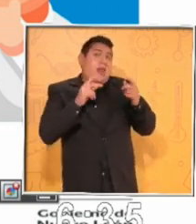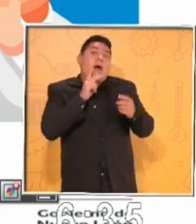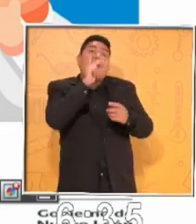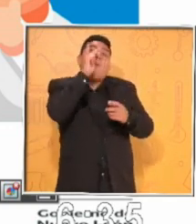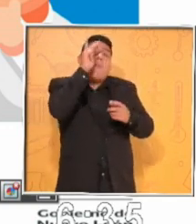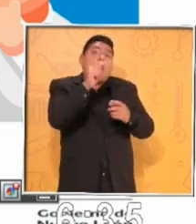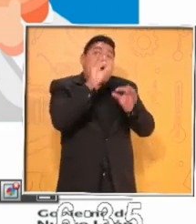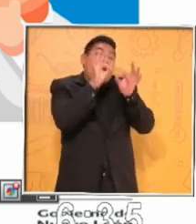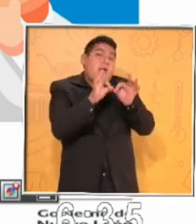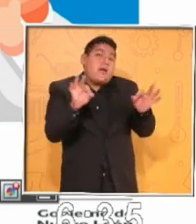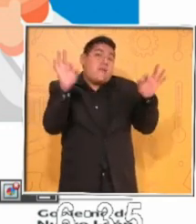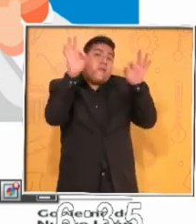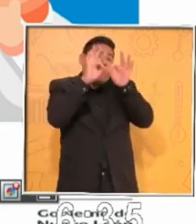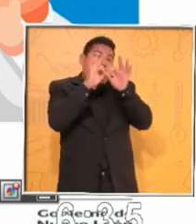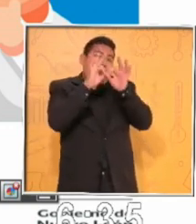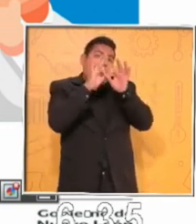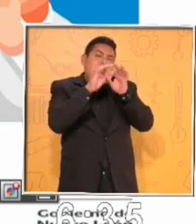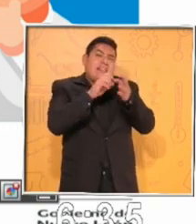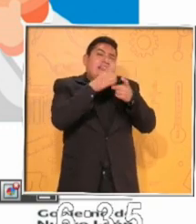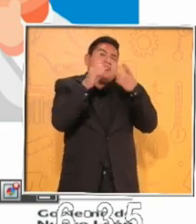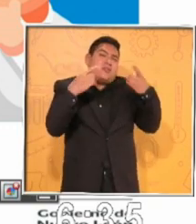texto artículos de opinión.